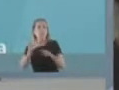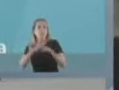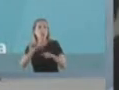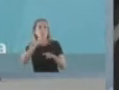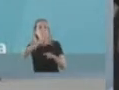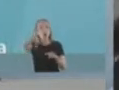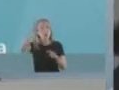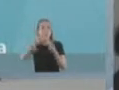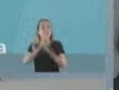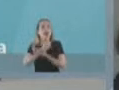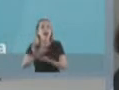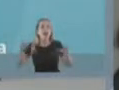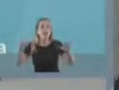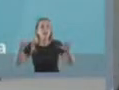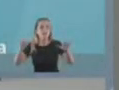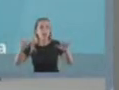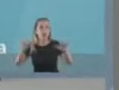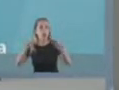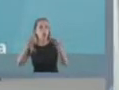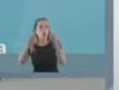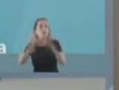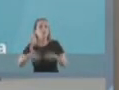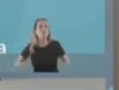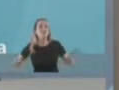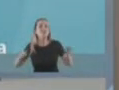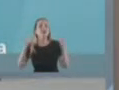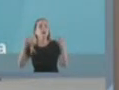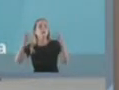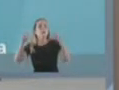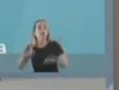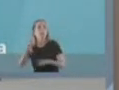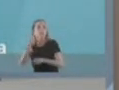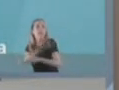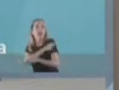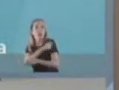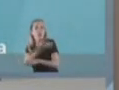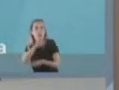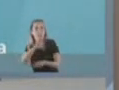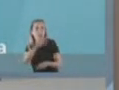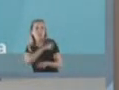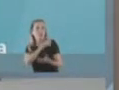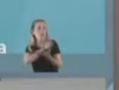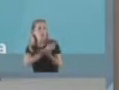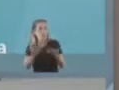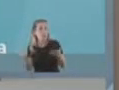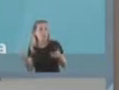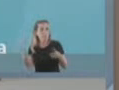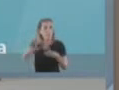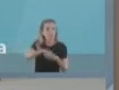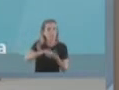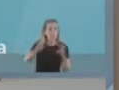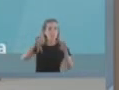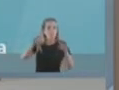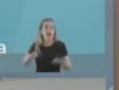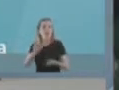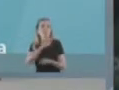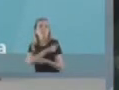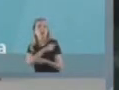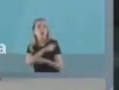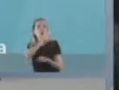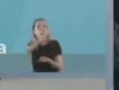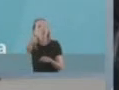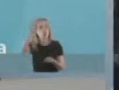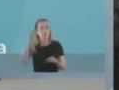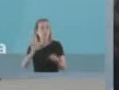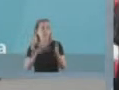de la compra original. Pero estoy de acuerdo con vos, no tiene sentido. Además, a decir verdad, las planillas